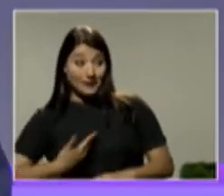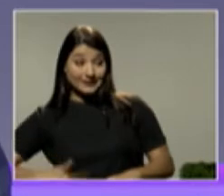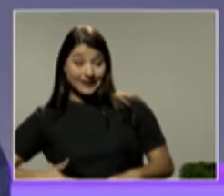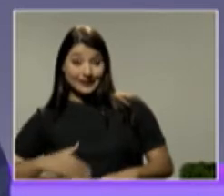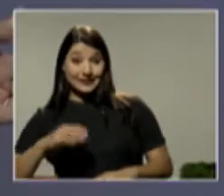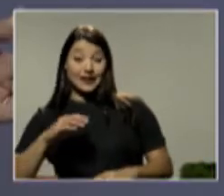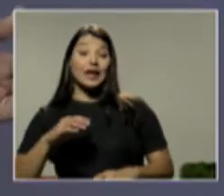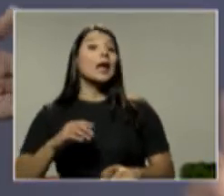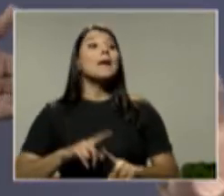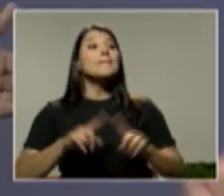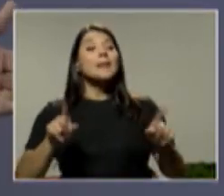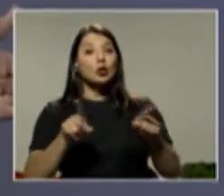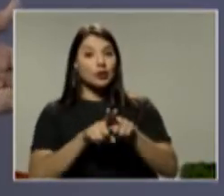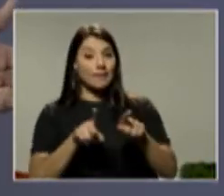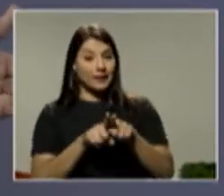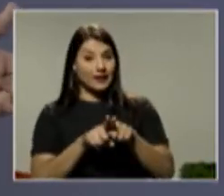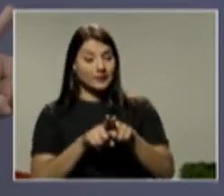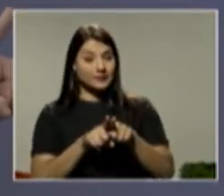además